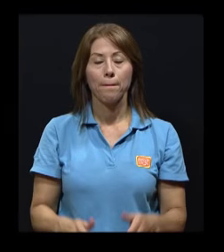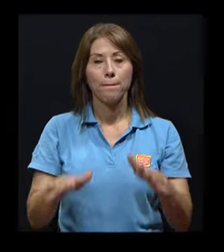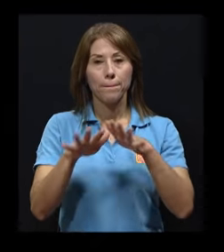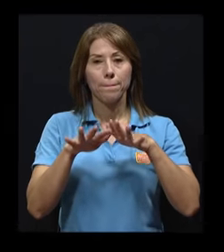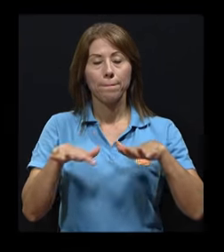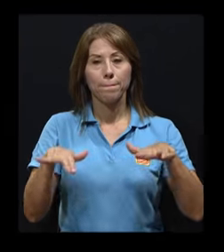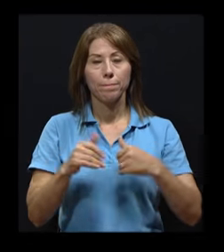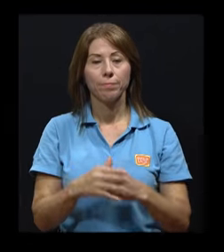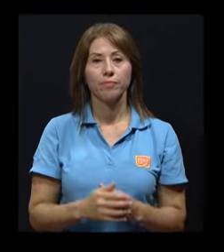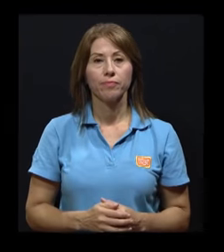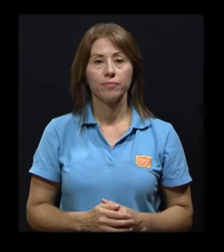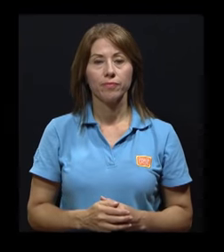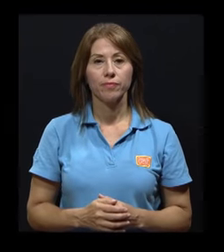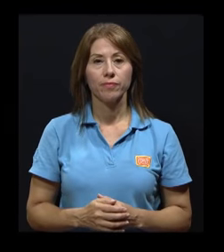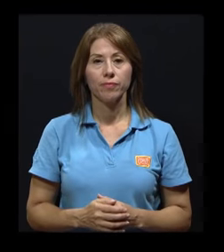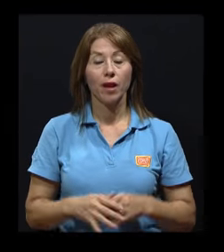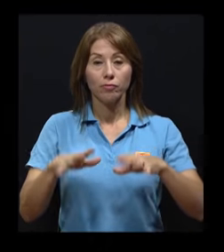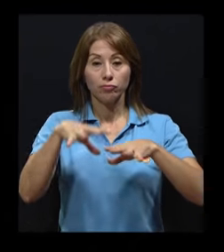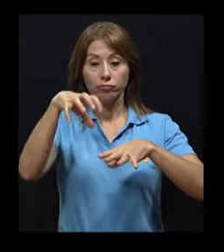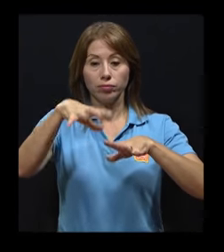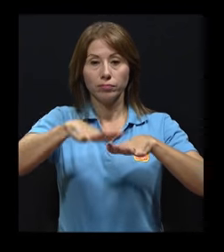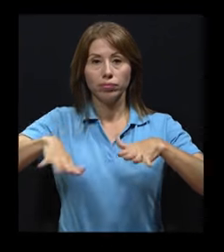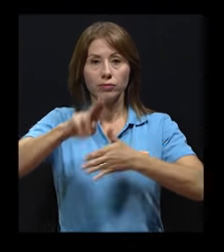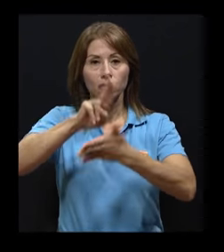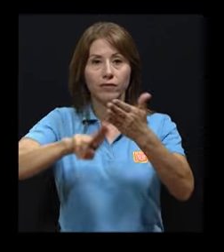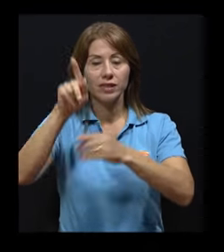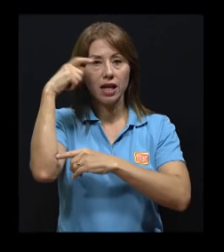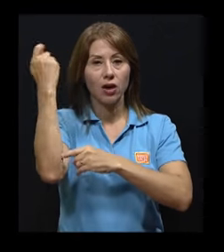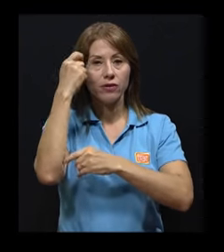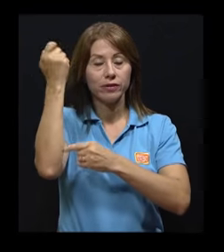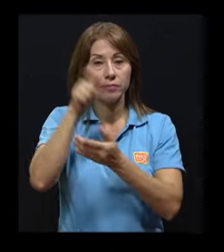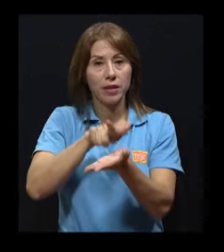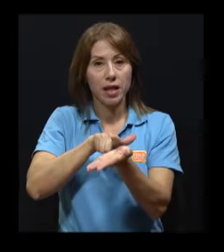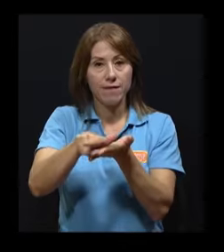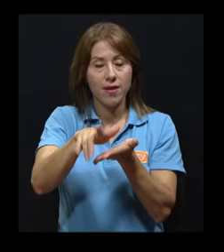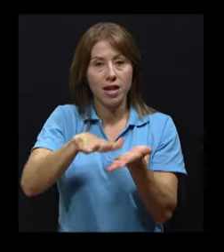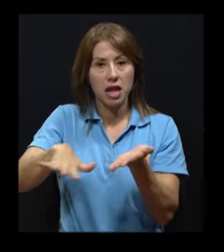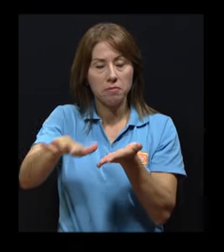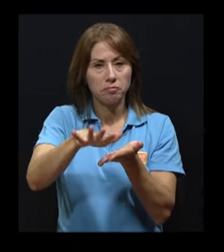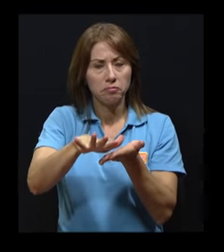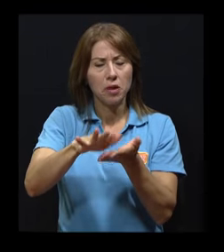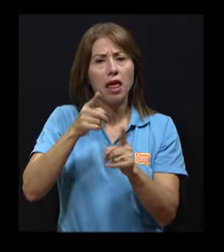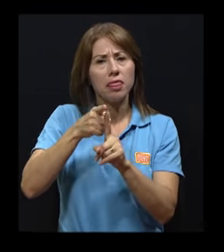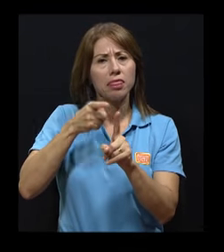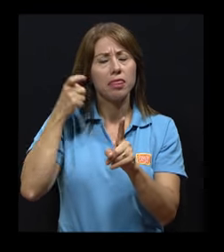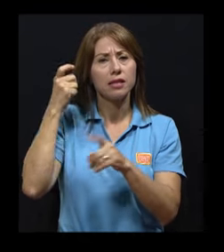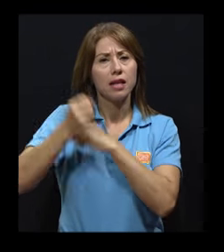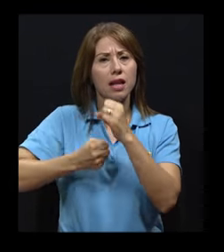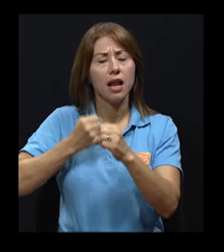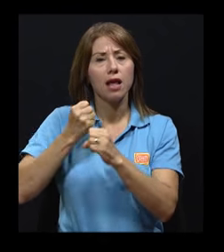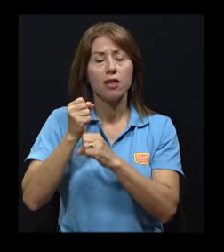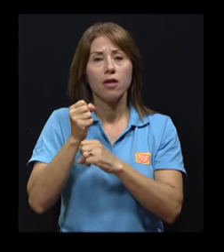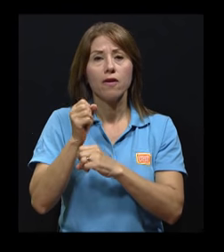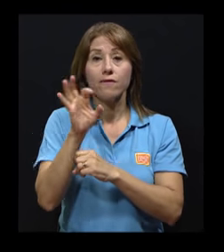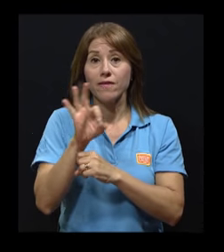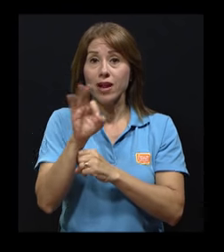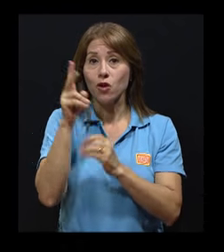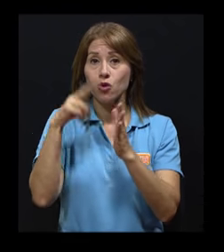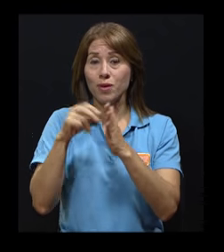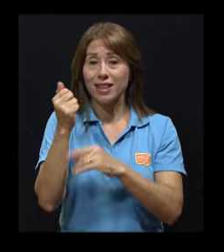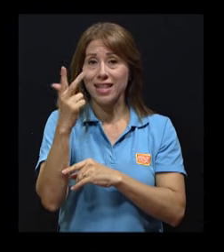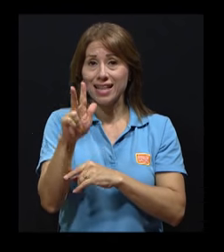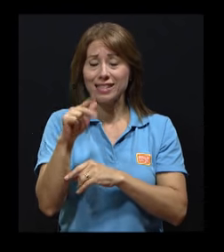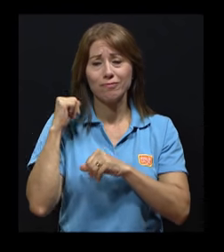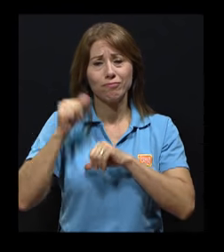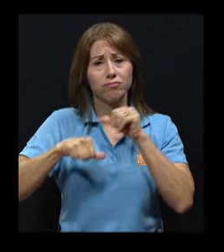regresamos universitaria de guanacaste en el recinto de Liberia viene desarrollando esfuerzos desde febrero del 2013 para darle mantenimiento a